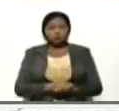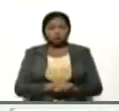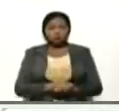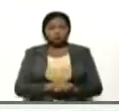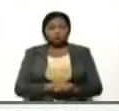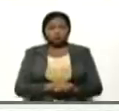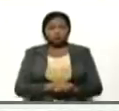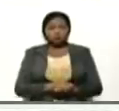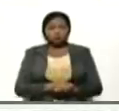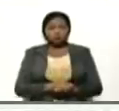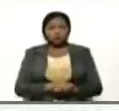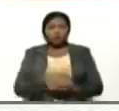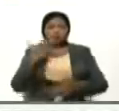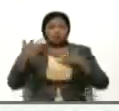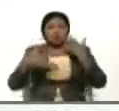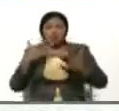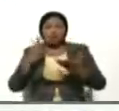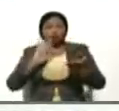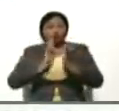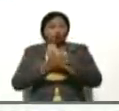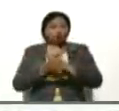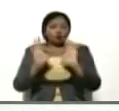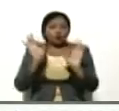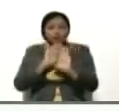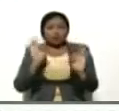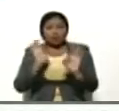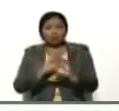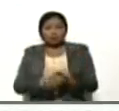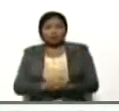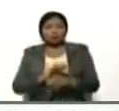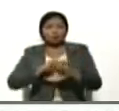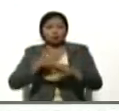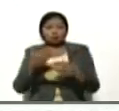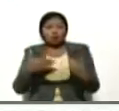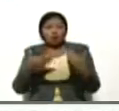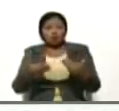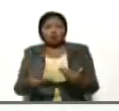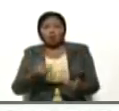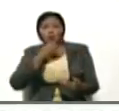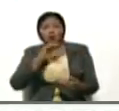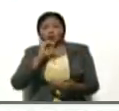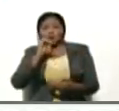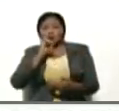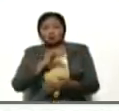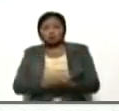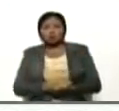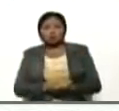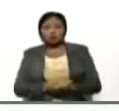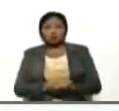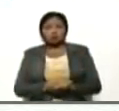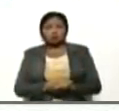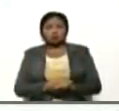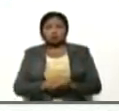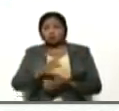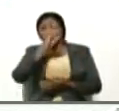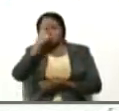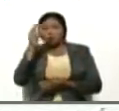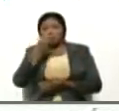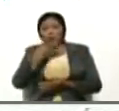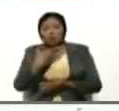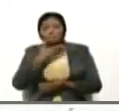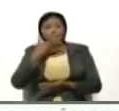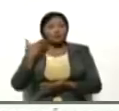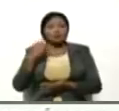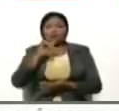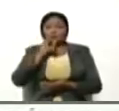Y los eventos no se acaban porque si hemos dado buenas noticias, Diosdado tiene mejores noticias